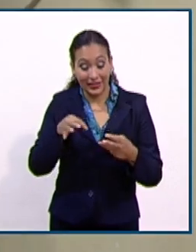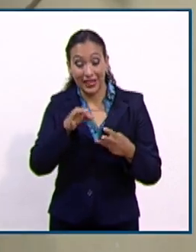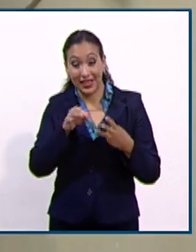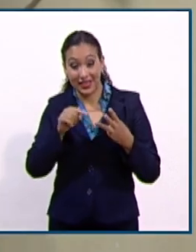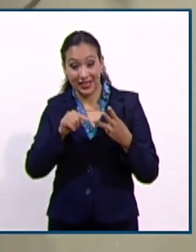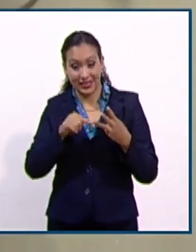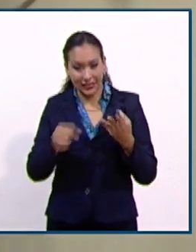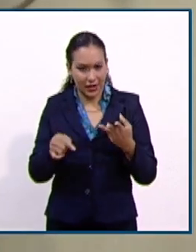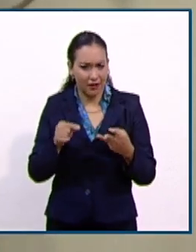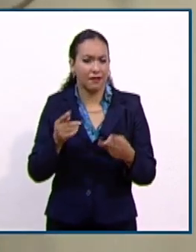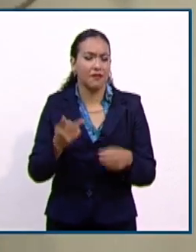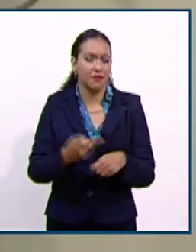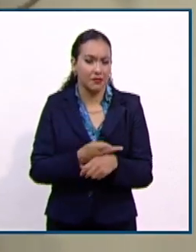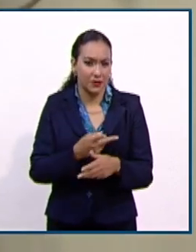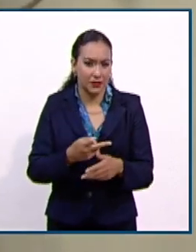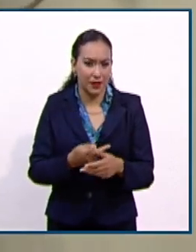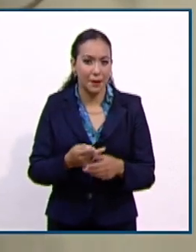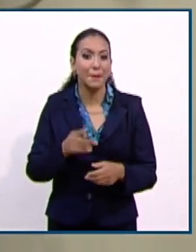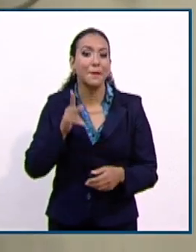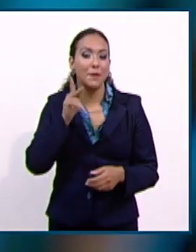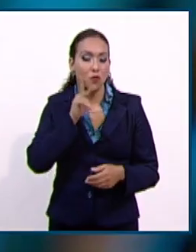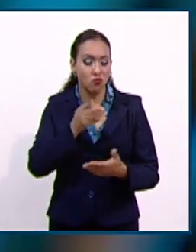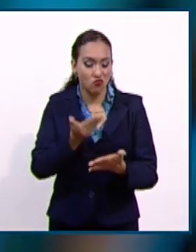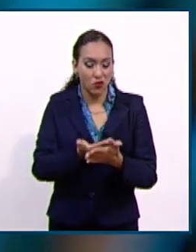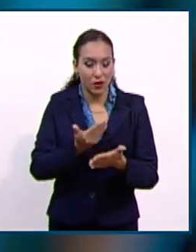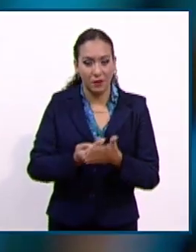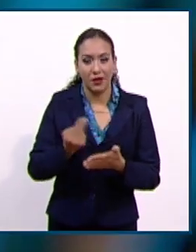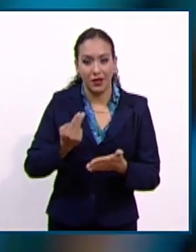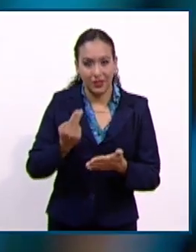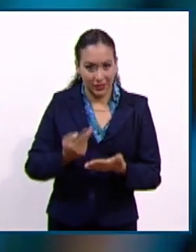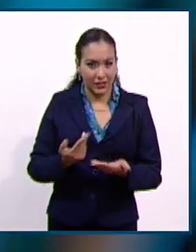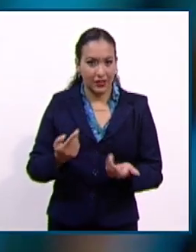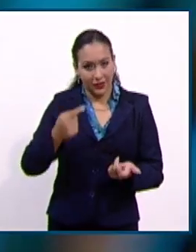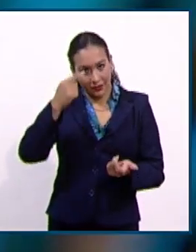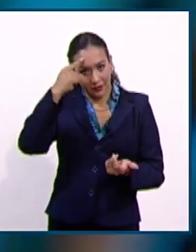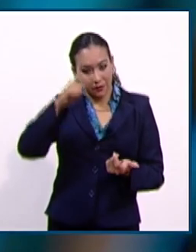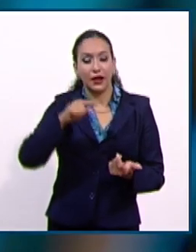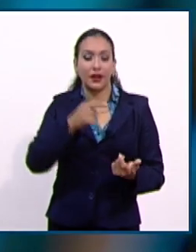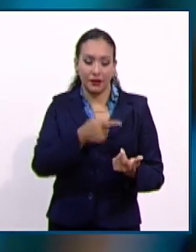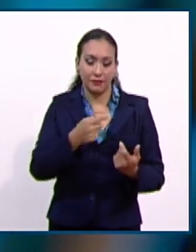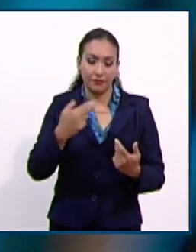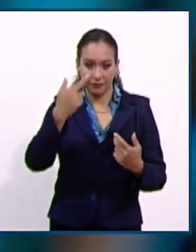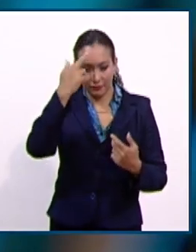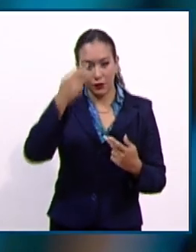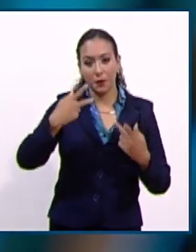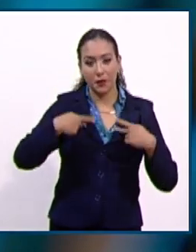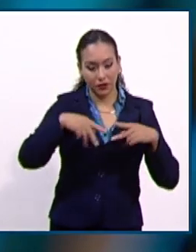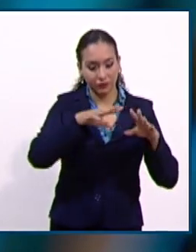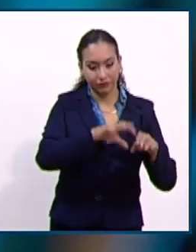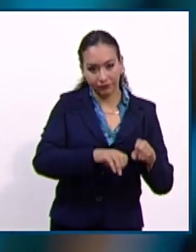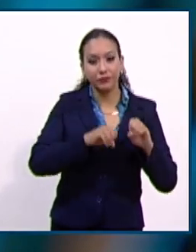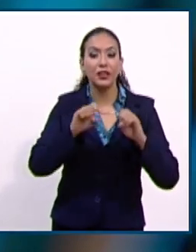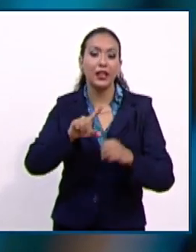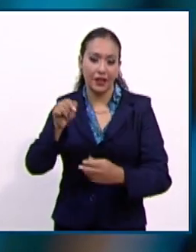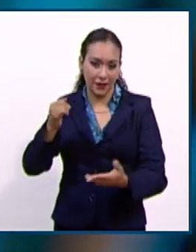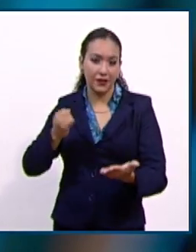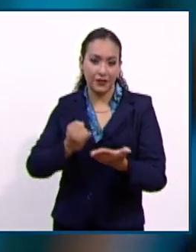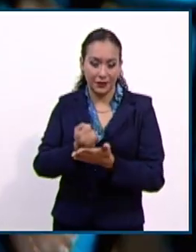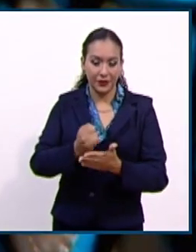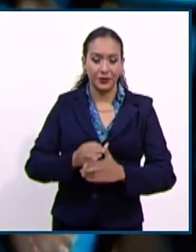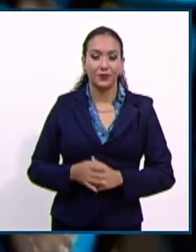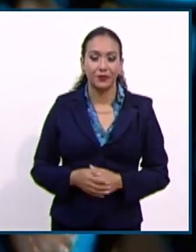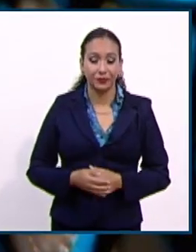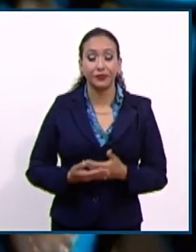facultad arbitraria, sino que debe sustentarse en las circunstancias del caso y la evidencia disponible para fundar y motivar esa decisión. Debido a